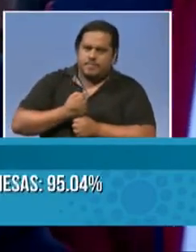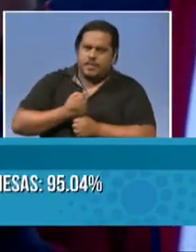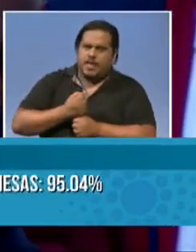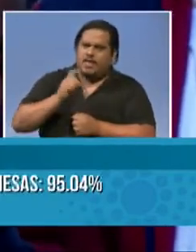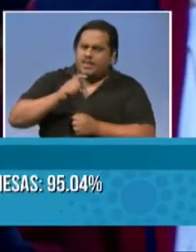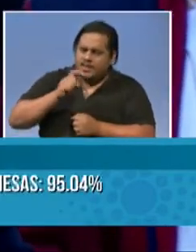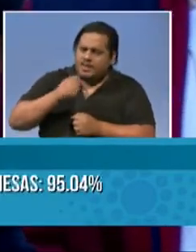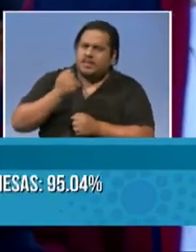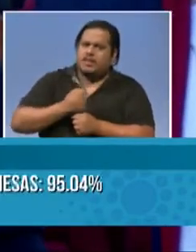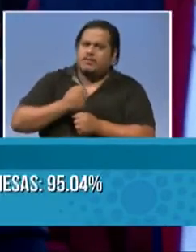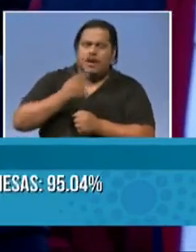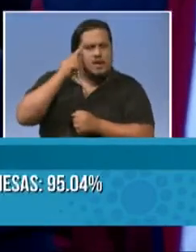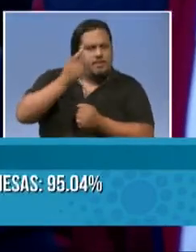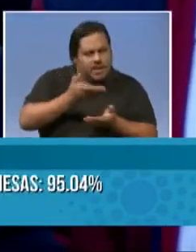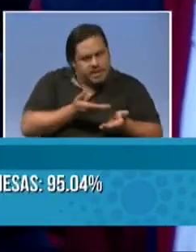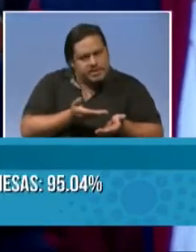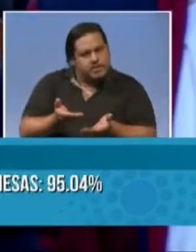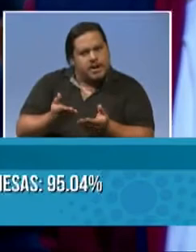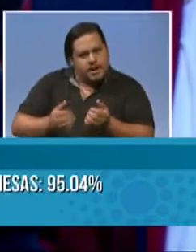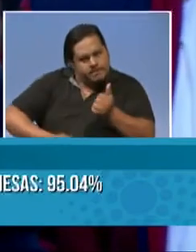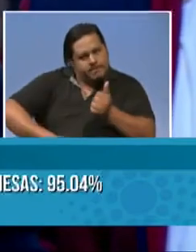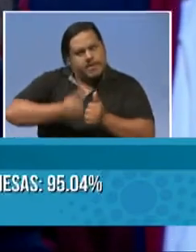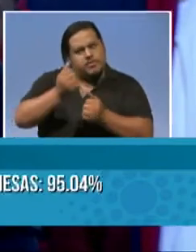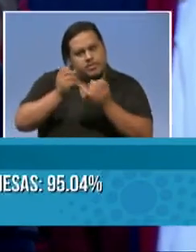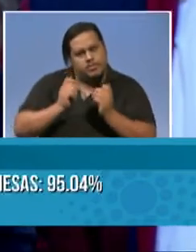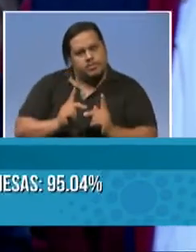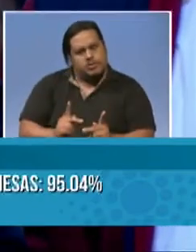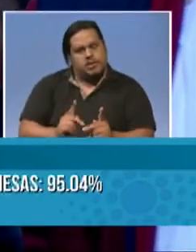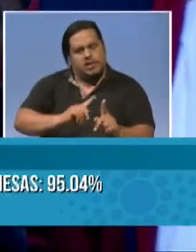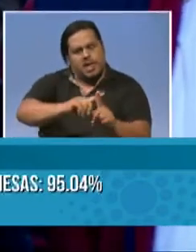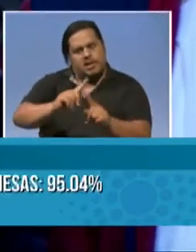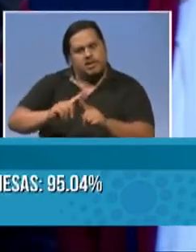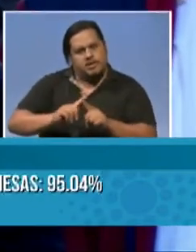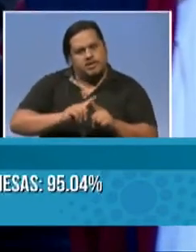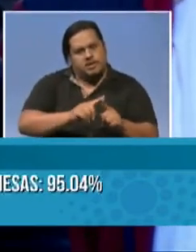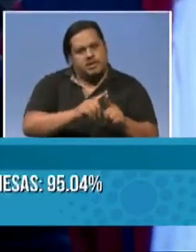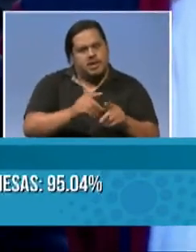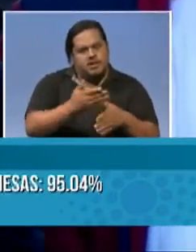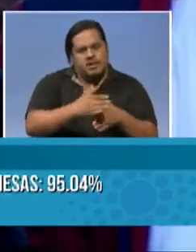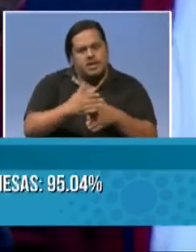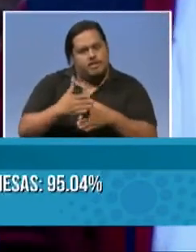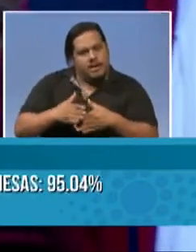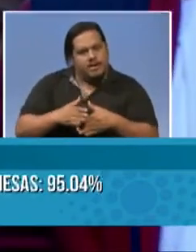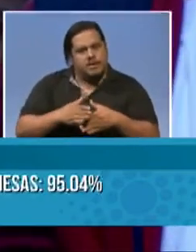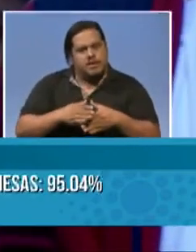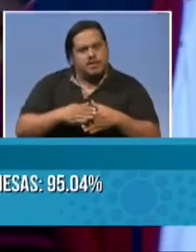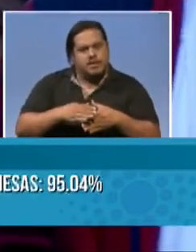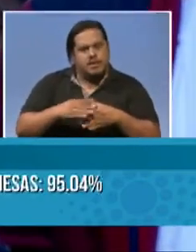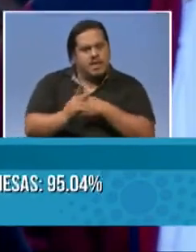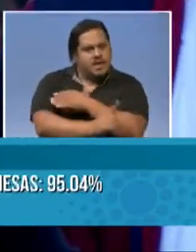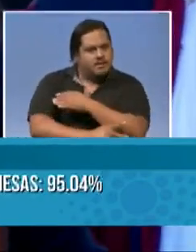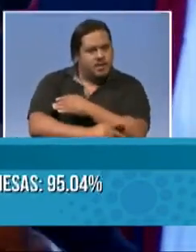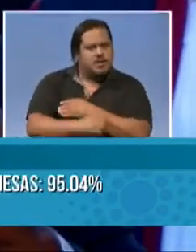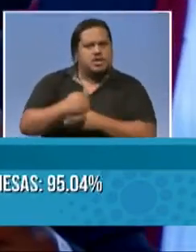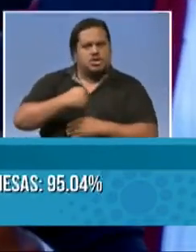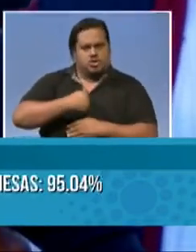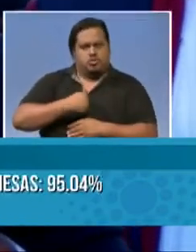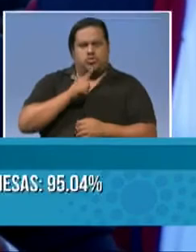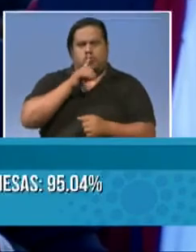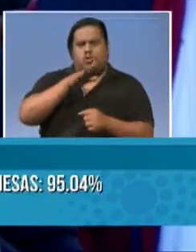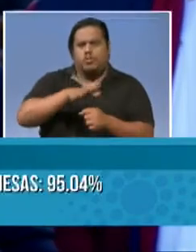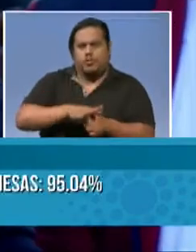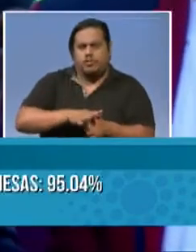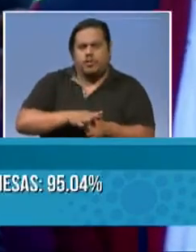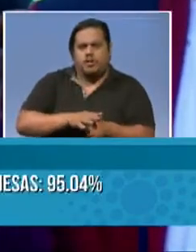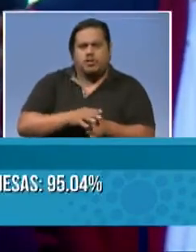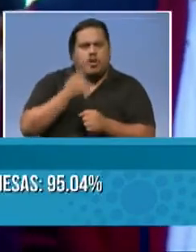necesita trabajar para llevar mayor oportunidad a las distintas partes del país. Y yo tengo un compromiso para hacerlo como presidente